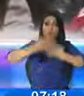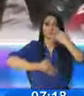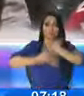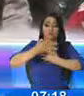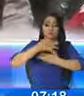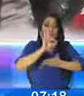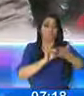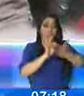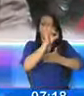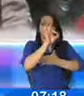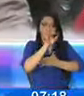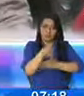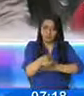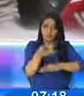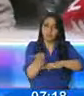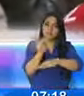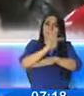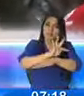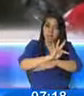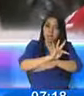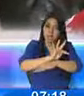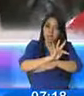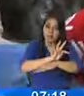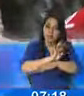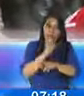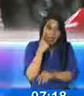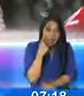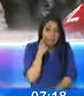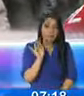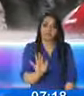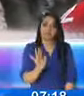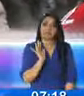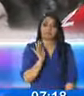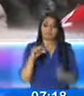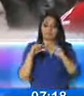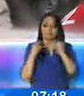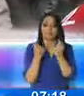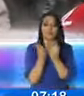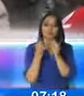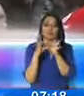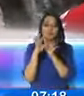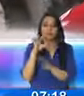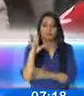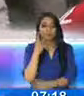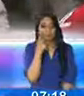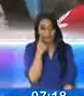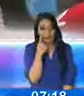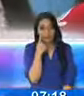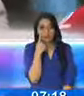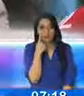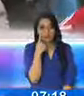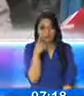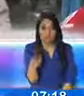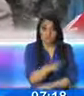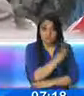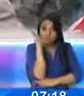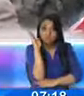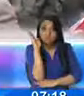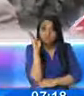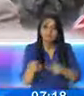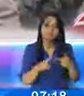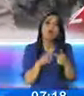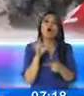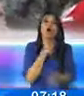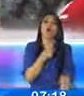autorización a la asamblea nacional y veremos ahí al bloque de Alianza país si va a actuar como Cómplices y